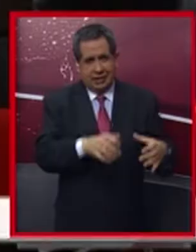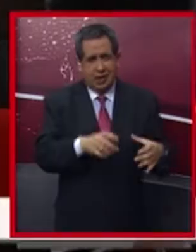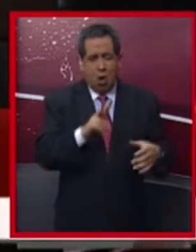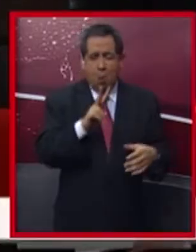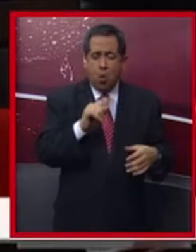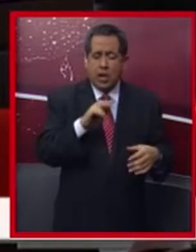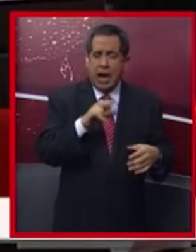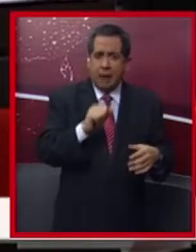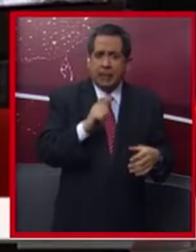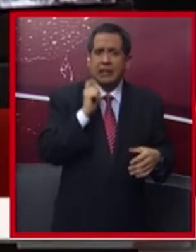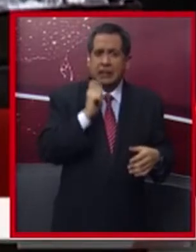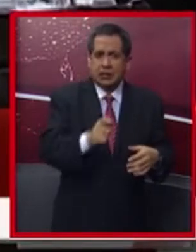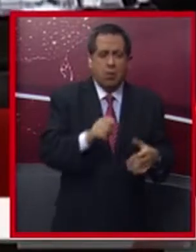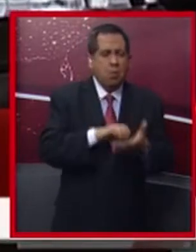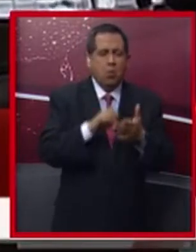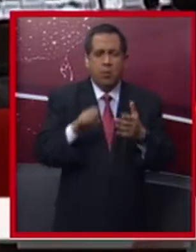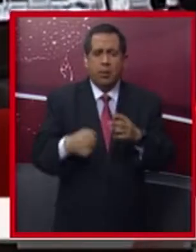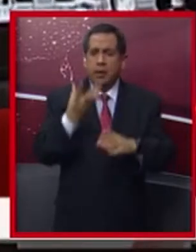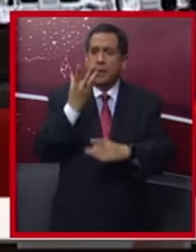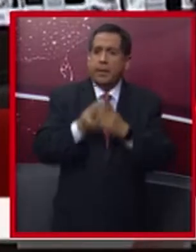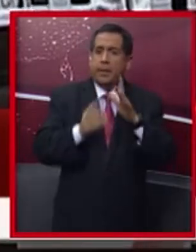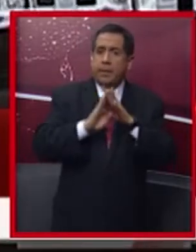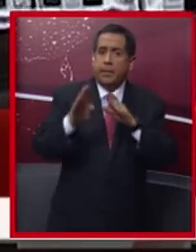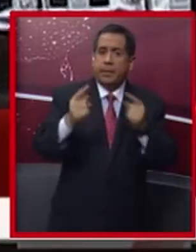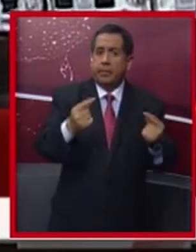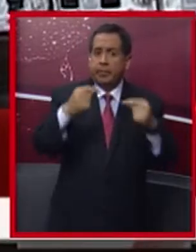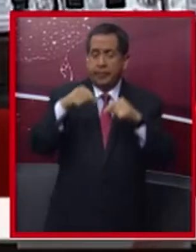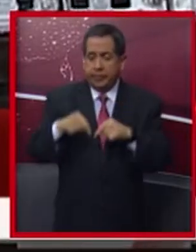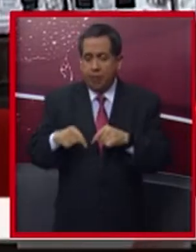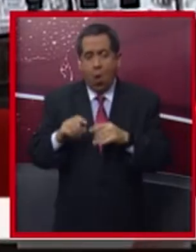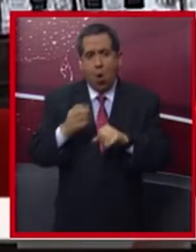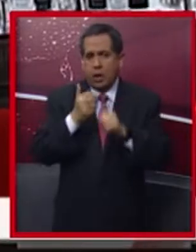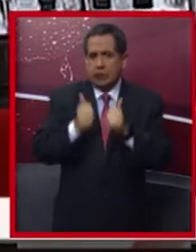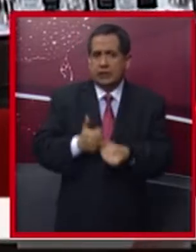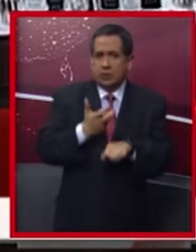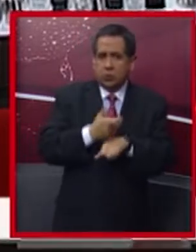vulnerabilidad, como es el caso de la situación de migrantes en Estados Unidos.